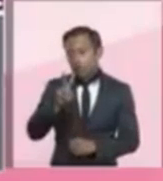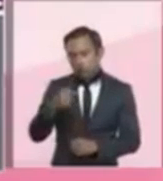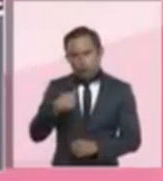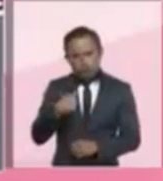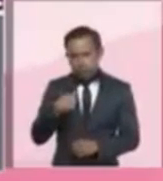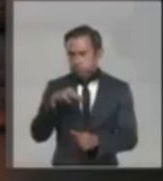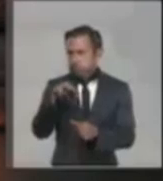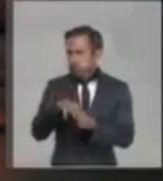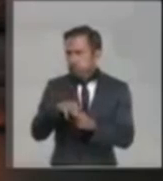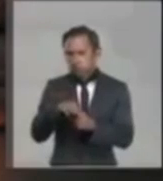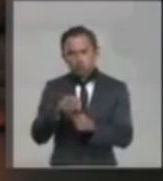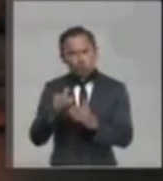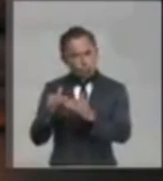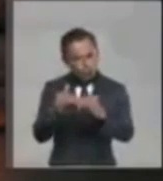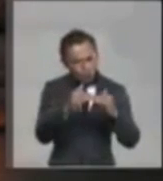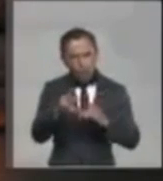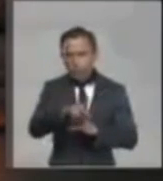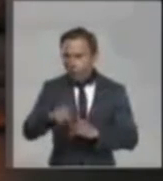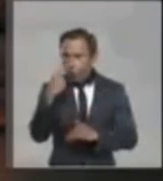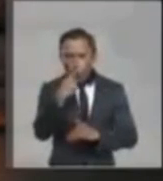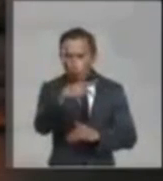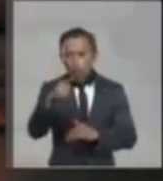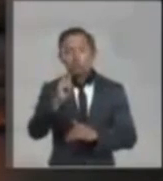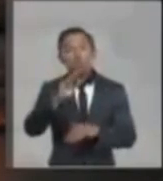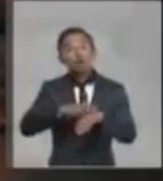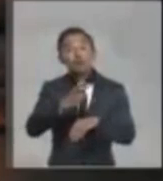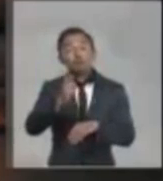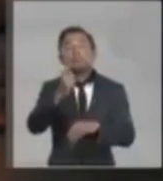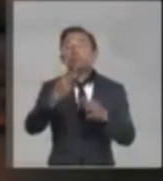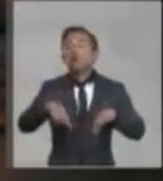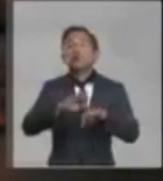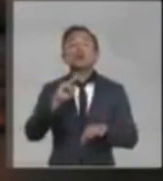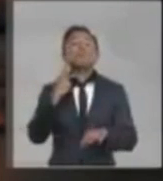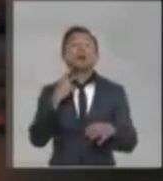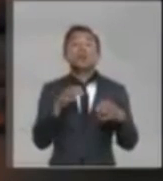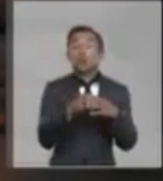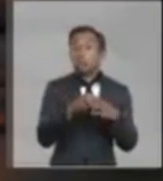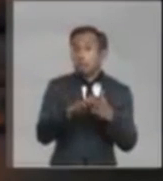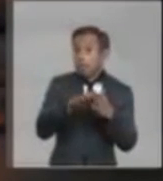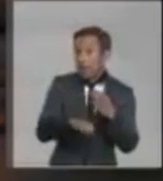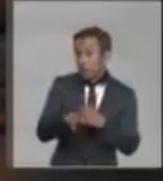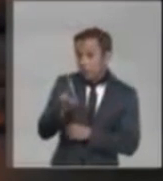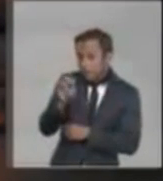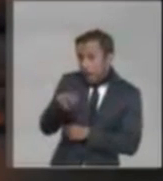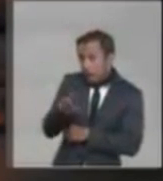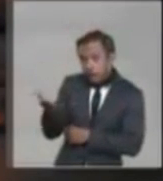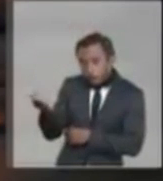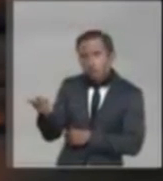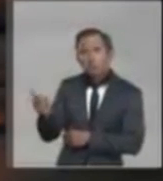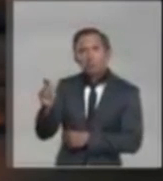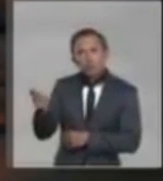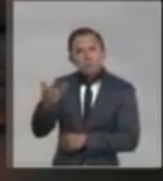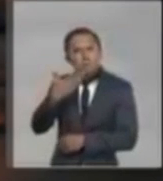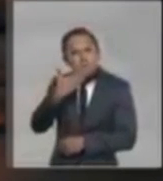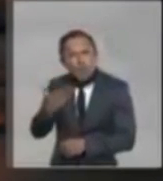los… Por eso para mí ha sido importante que un partido político, pues como el PAN, tuviera los mecanismos